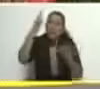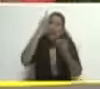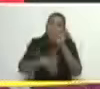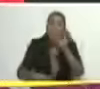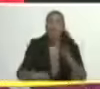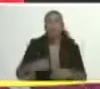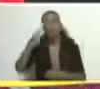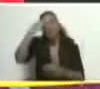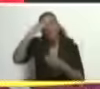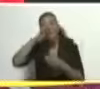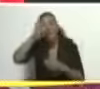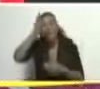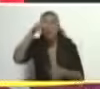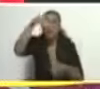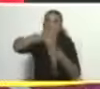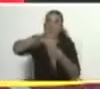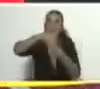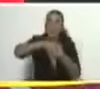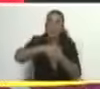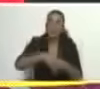las venideras elecciones.